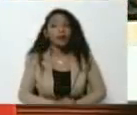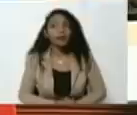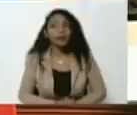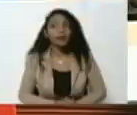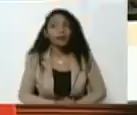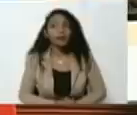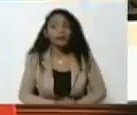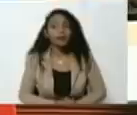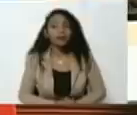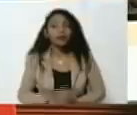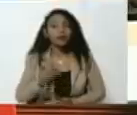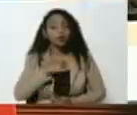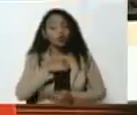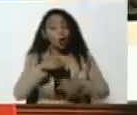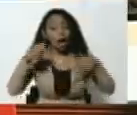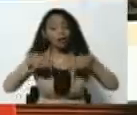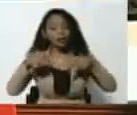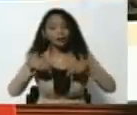y aquí estamos.